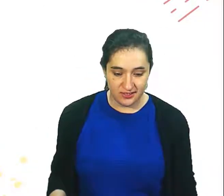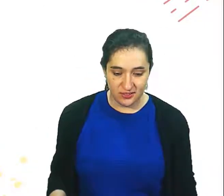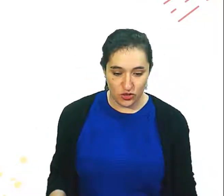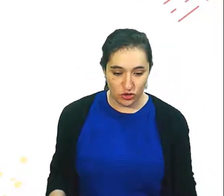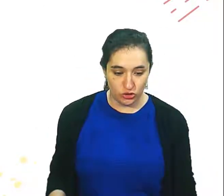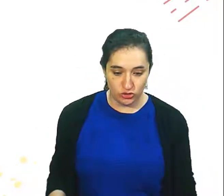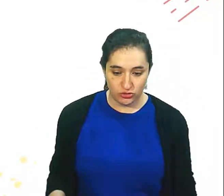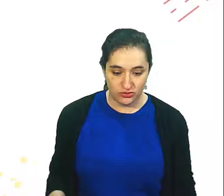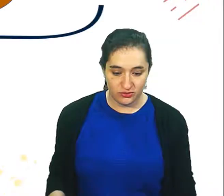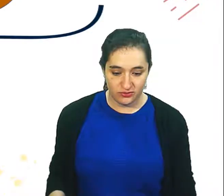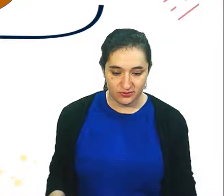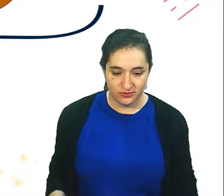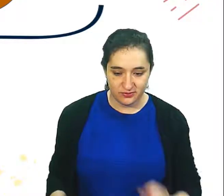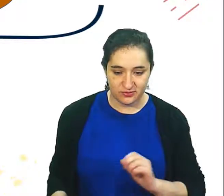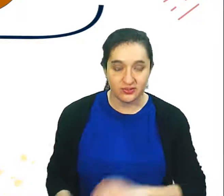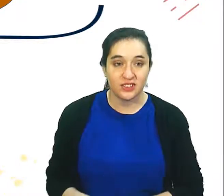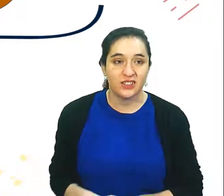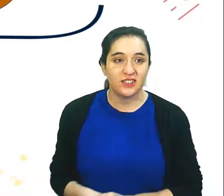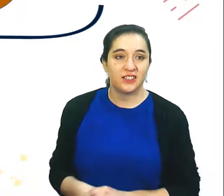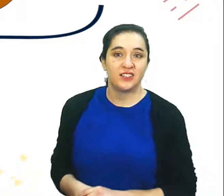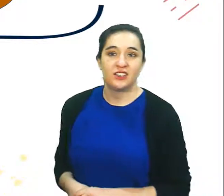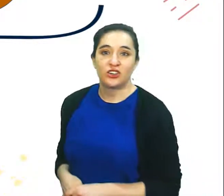Serán los